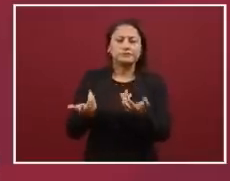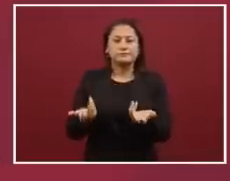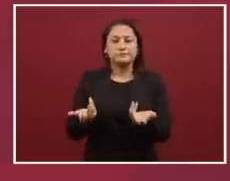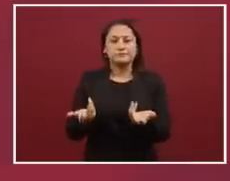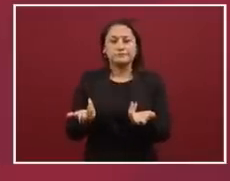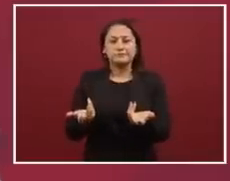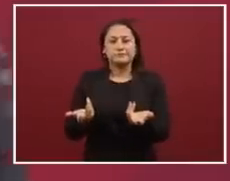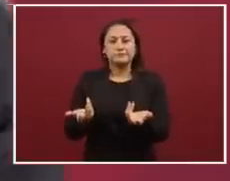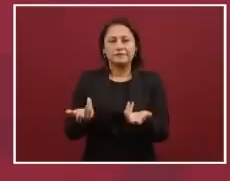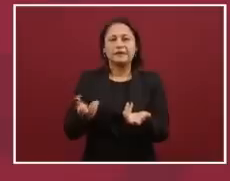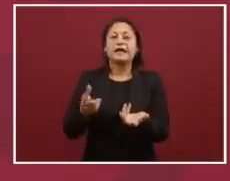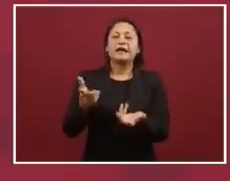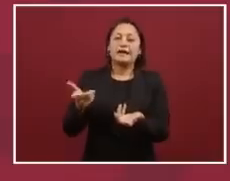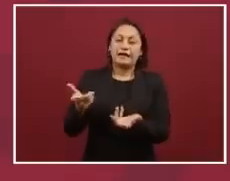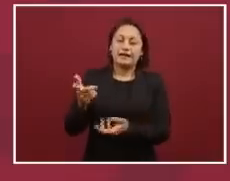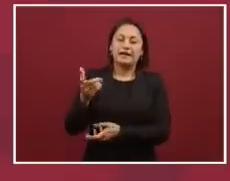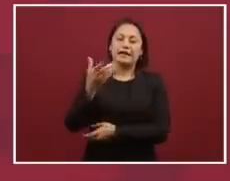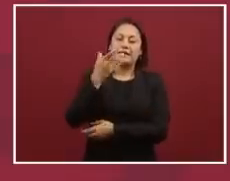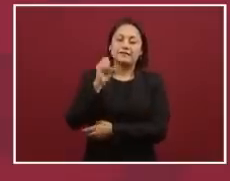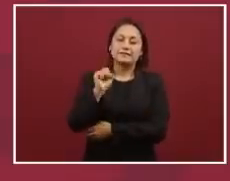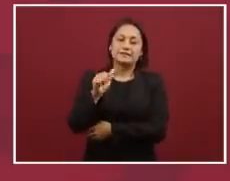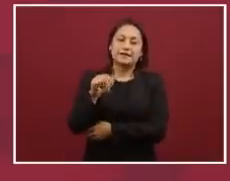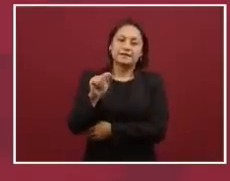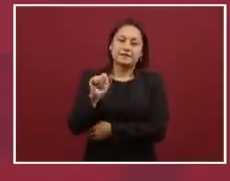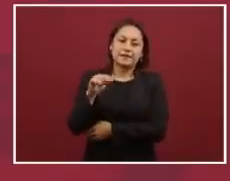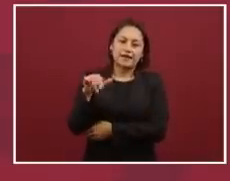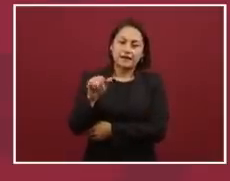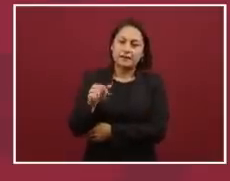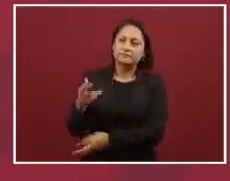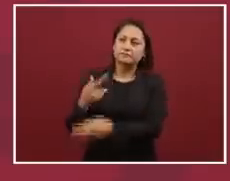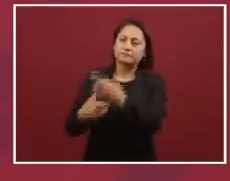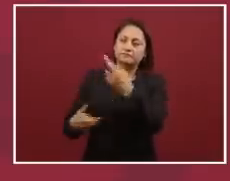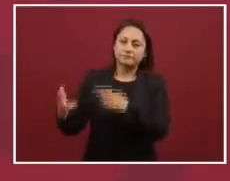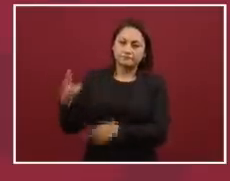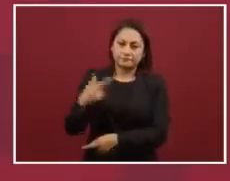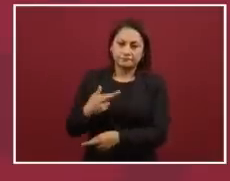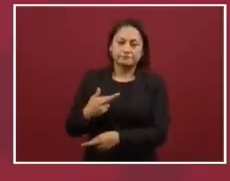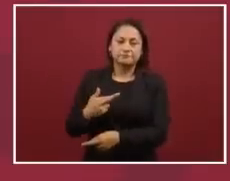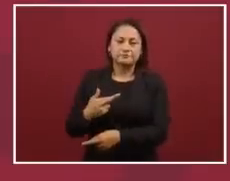y regresa Santana y todavía vende